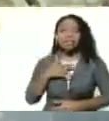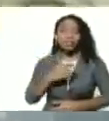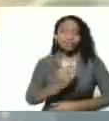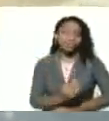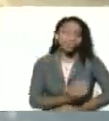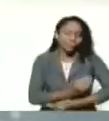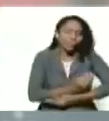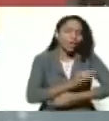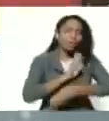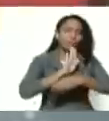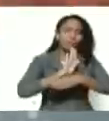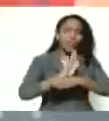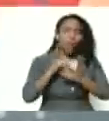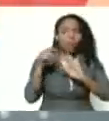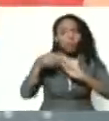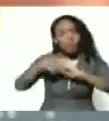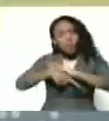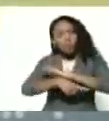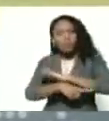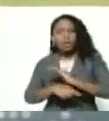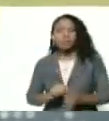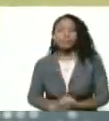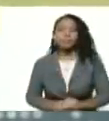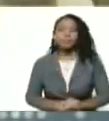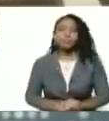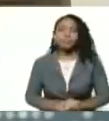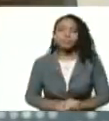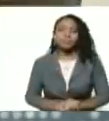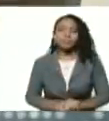materno de protección tan profundo,